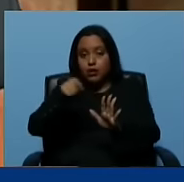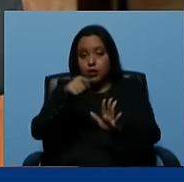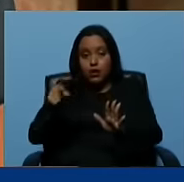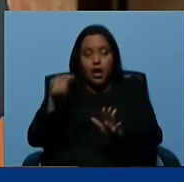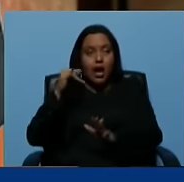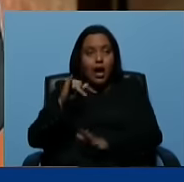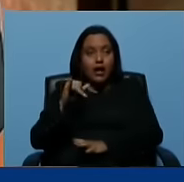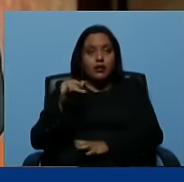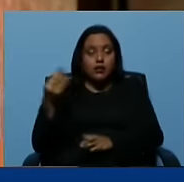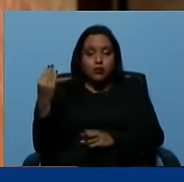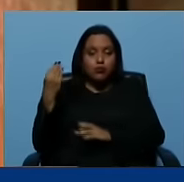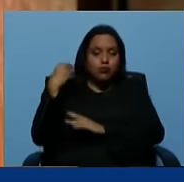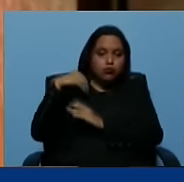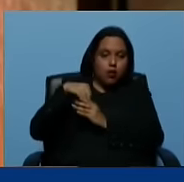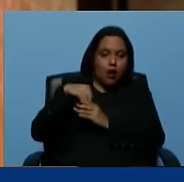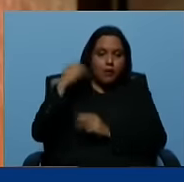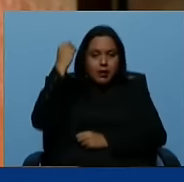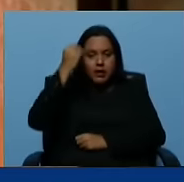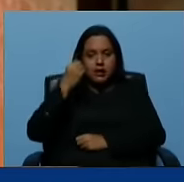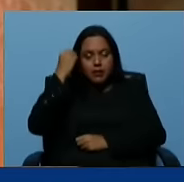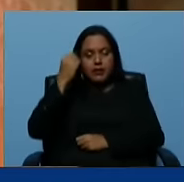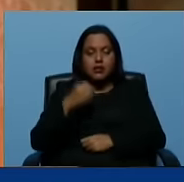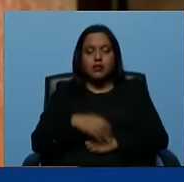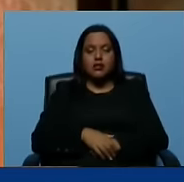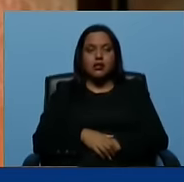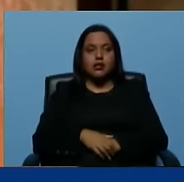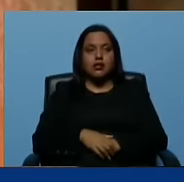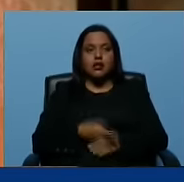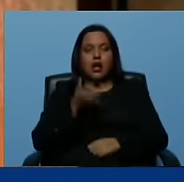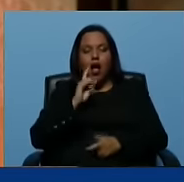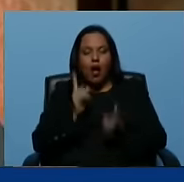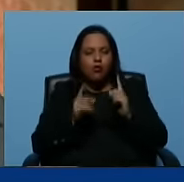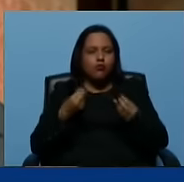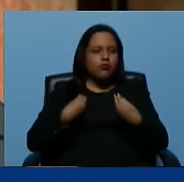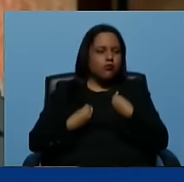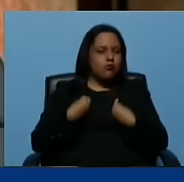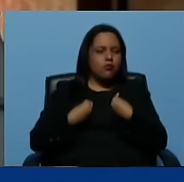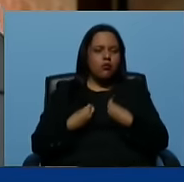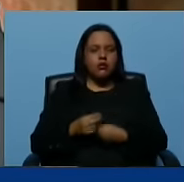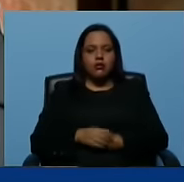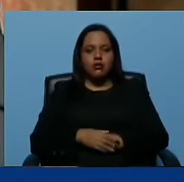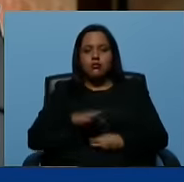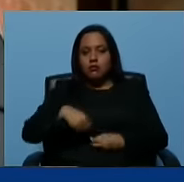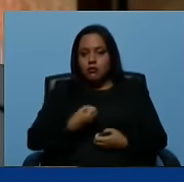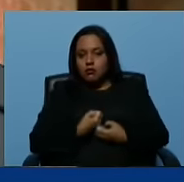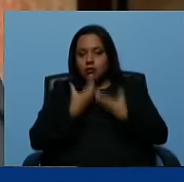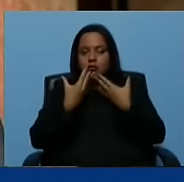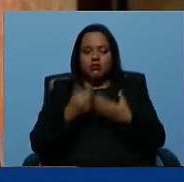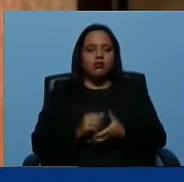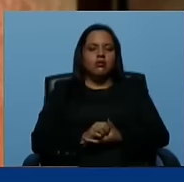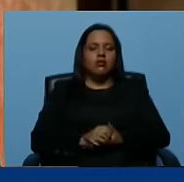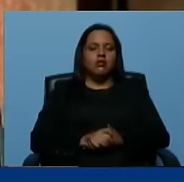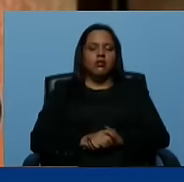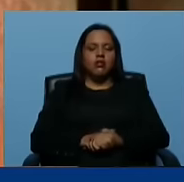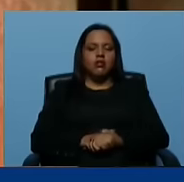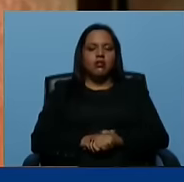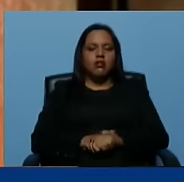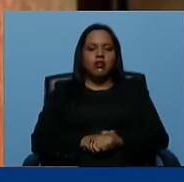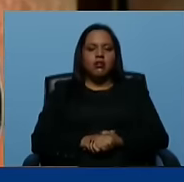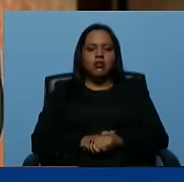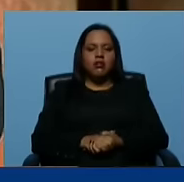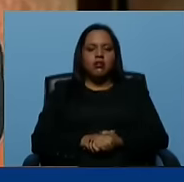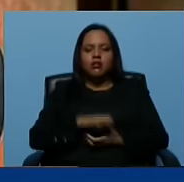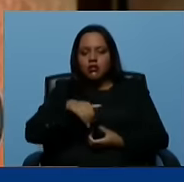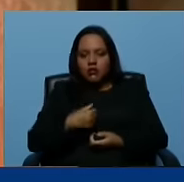usted tiene oculto en su pensamiento y que tiene alguna preocupación para expresarlo. Es decir, podríamos quedarnos con